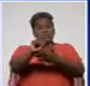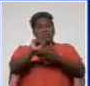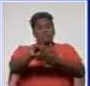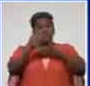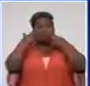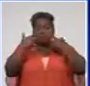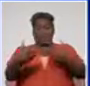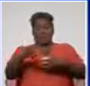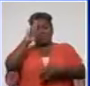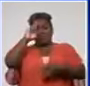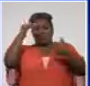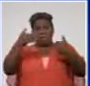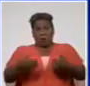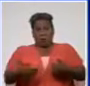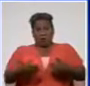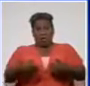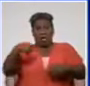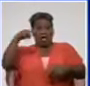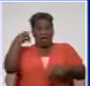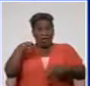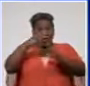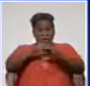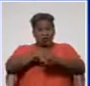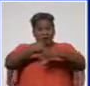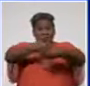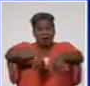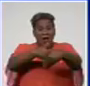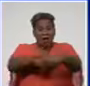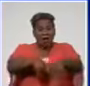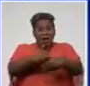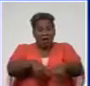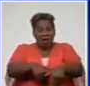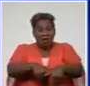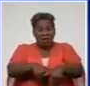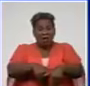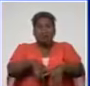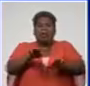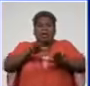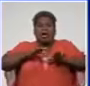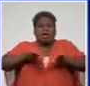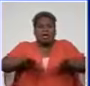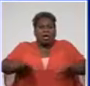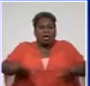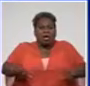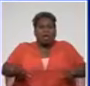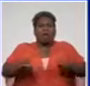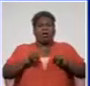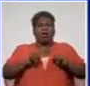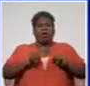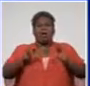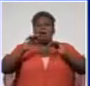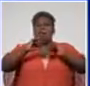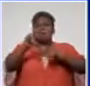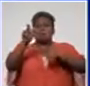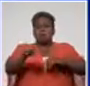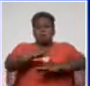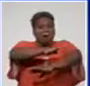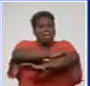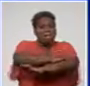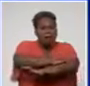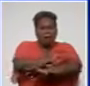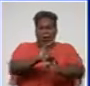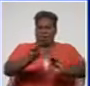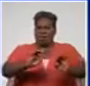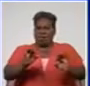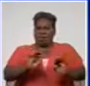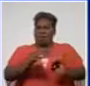población. Había mucha tranquilidad, las personas ni siquiera asomadas a sus balcones. Esta es la realidad que al menos observamos ayer por los municipios en que nos trasladamos. Yo